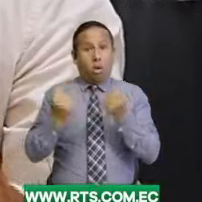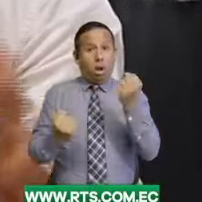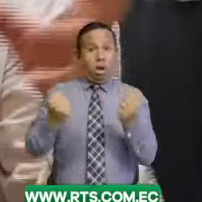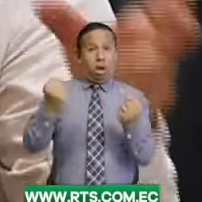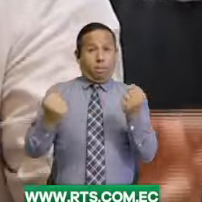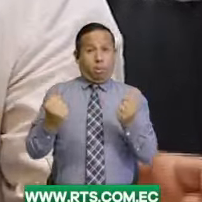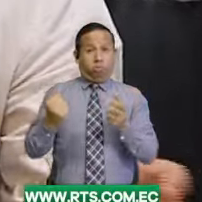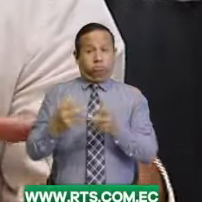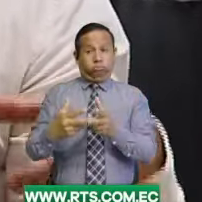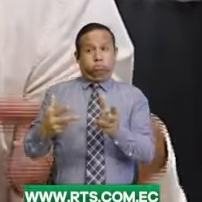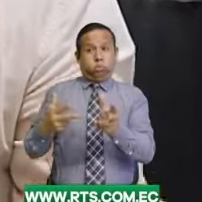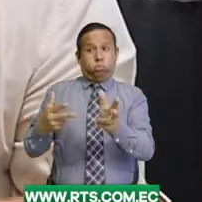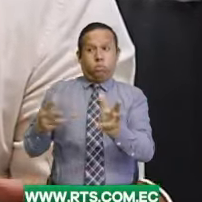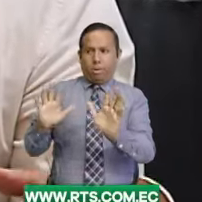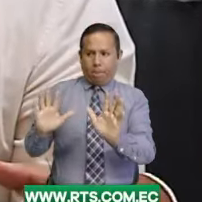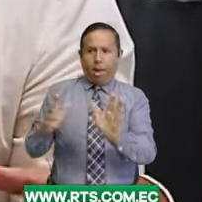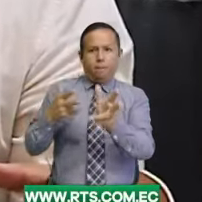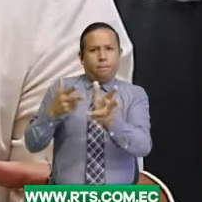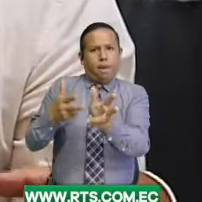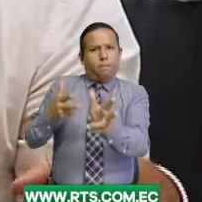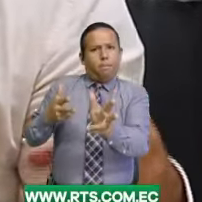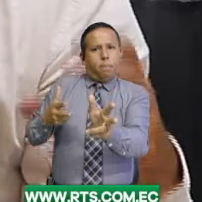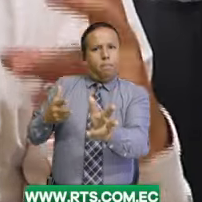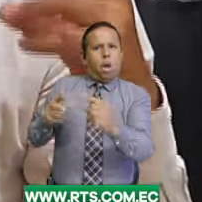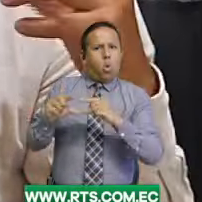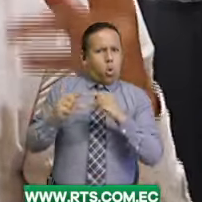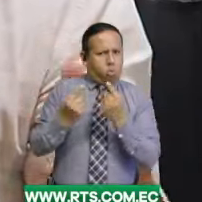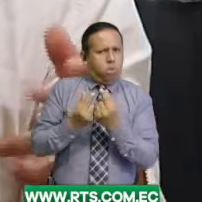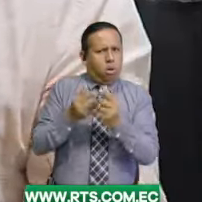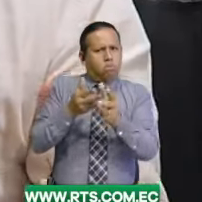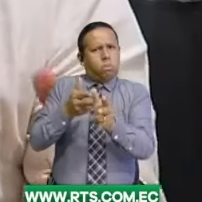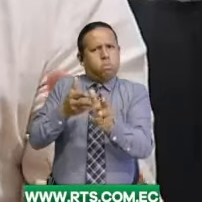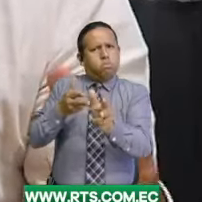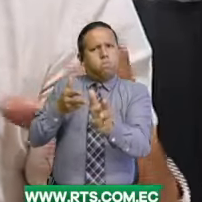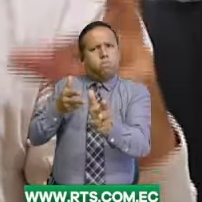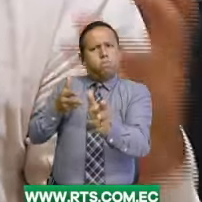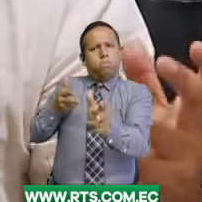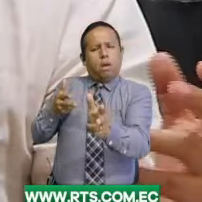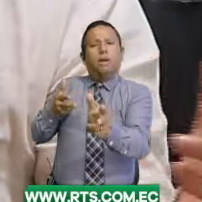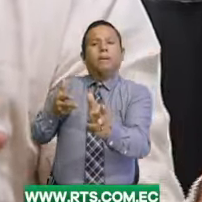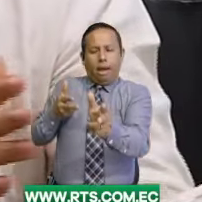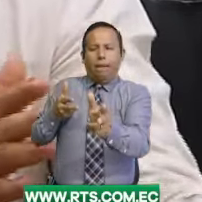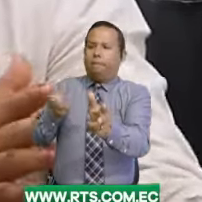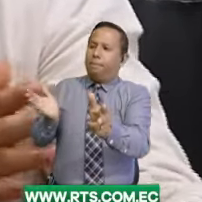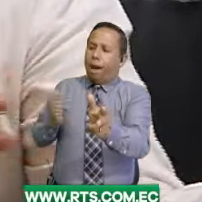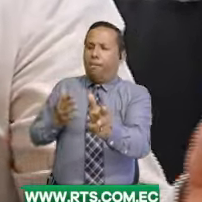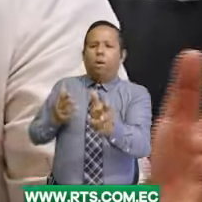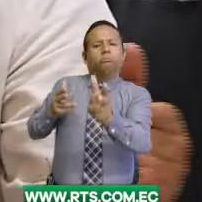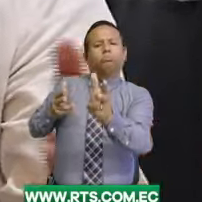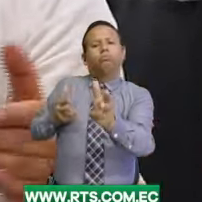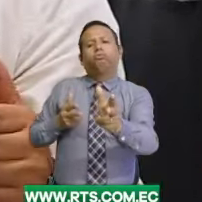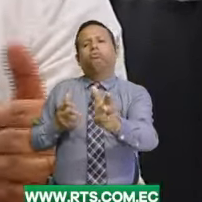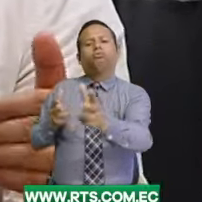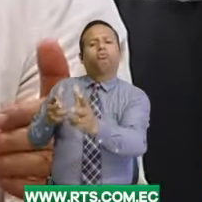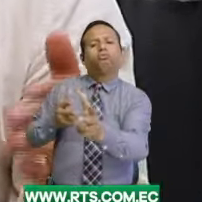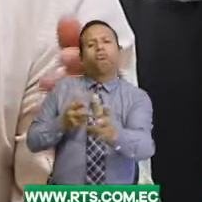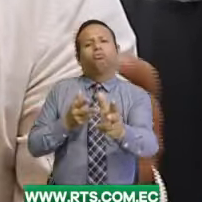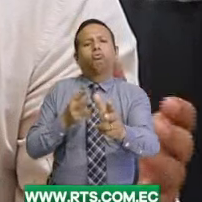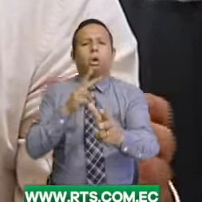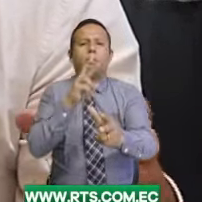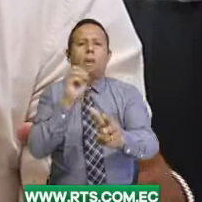los agrupen en estos puntos específicos y ellos mismos los organicen y vayan en convoys de